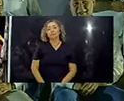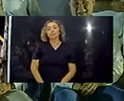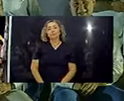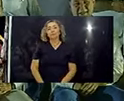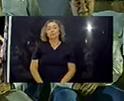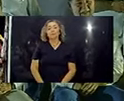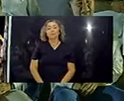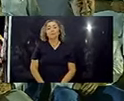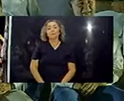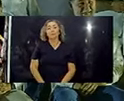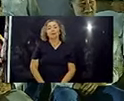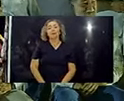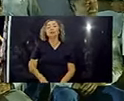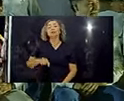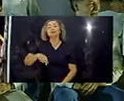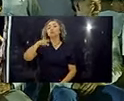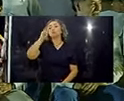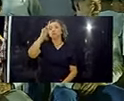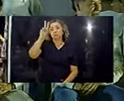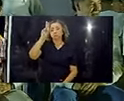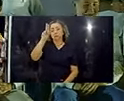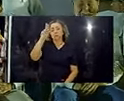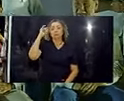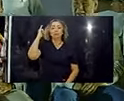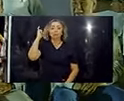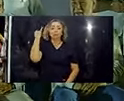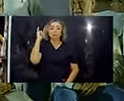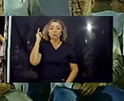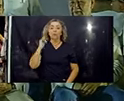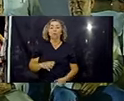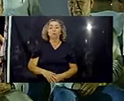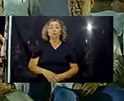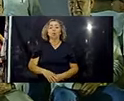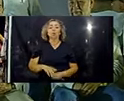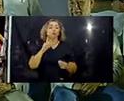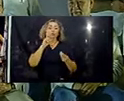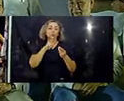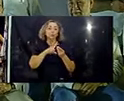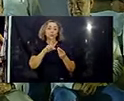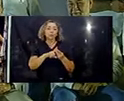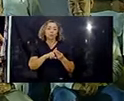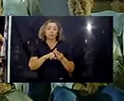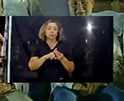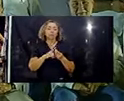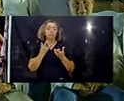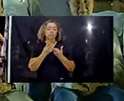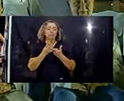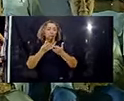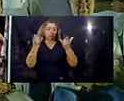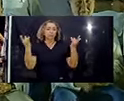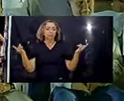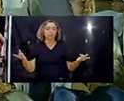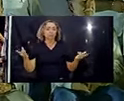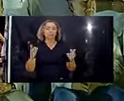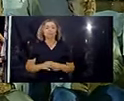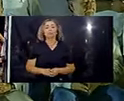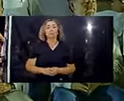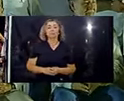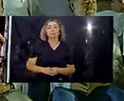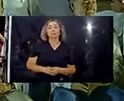este 2 de junio es un día histórico va